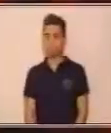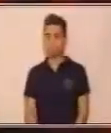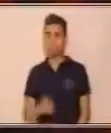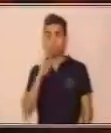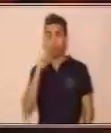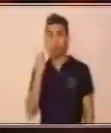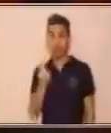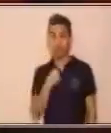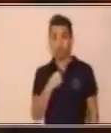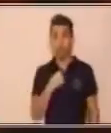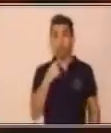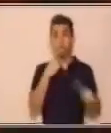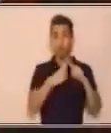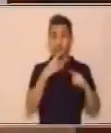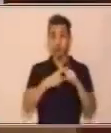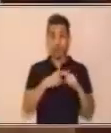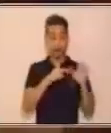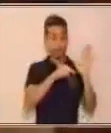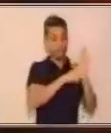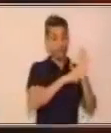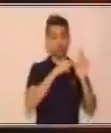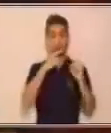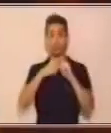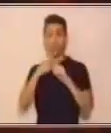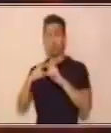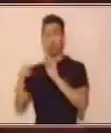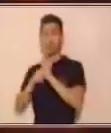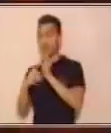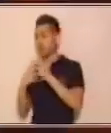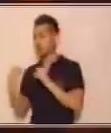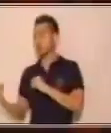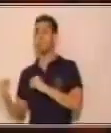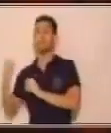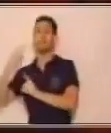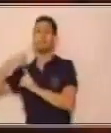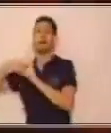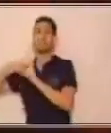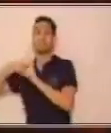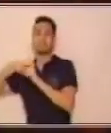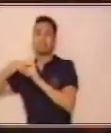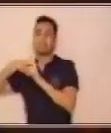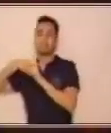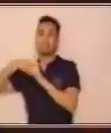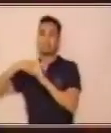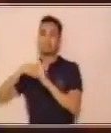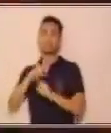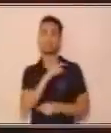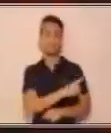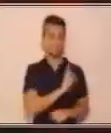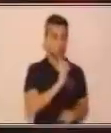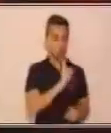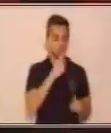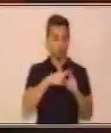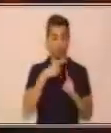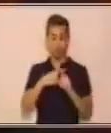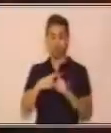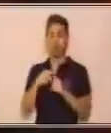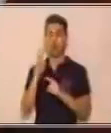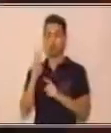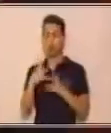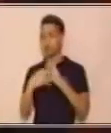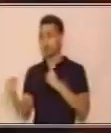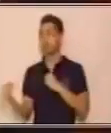menos, el resultado tendrá que ser positivo y 1 por 2 será